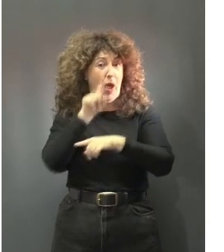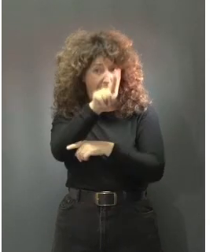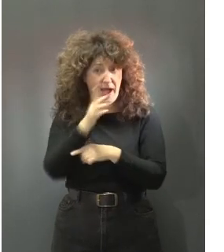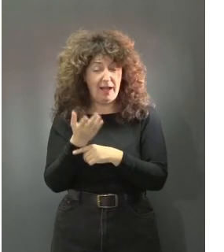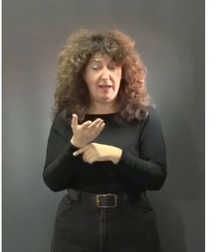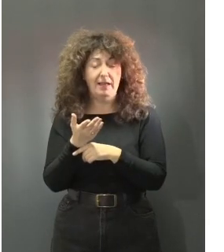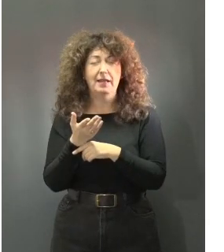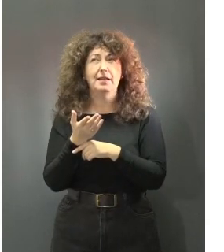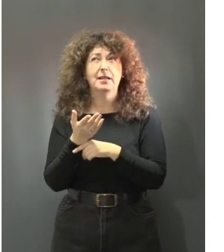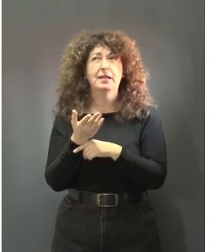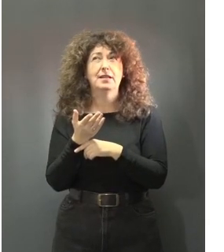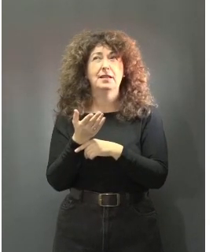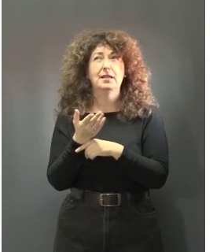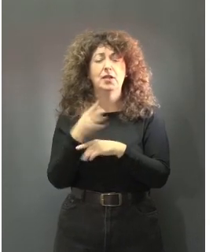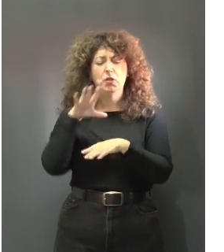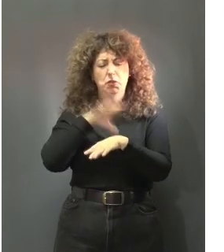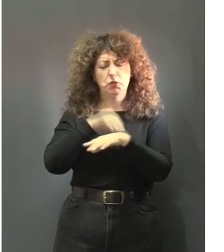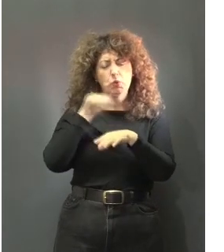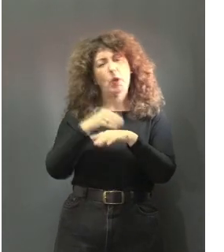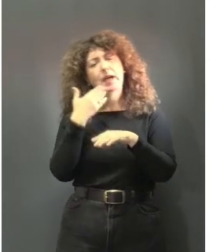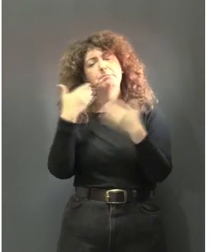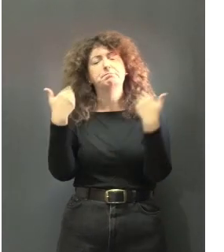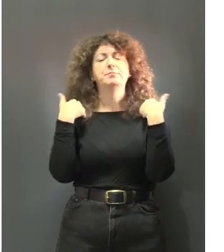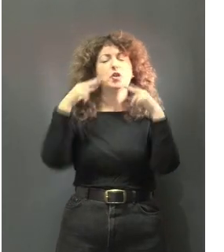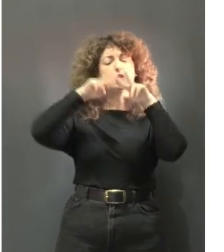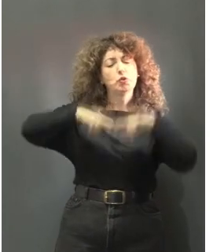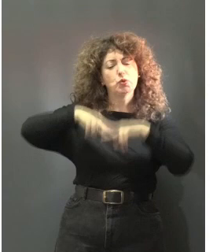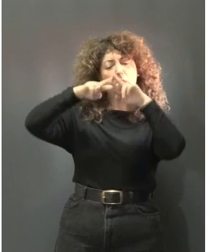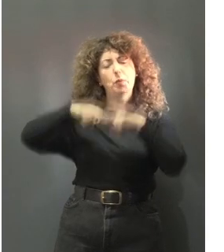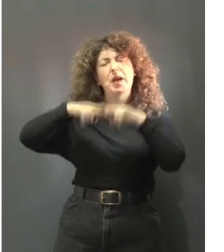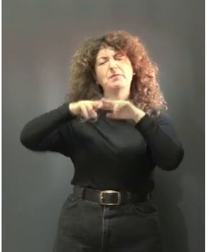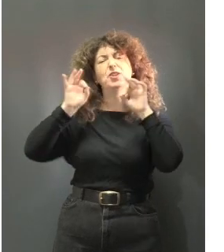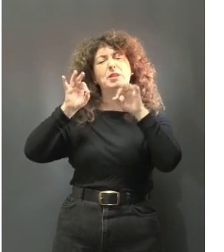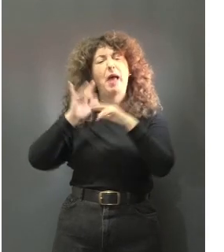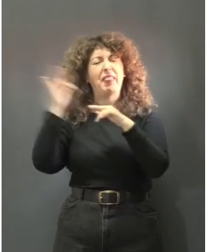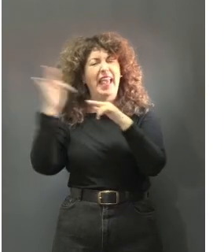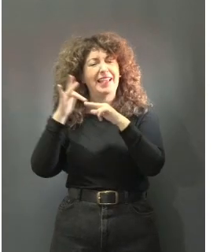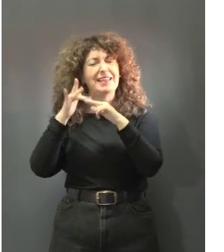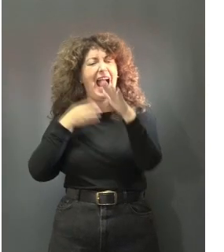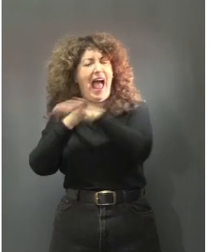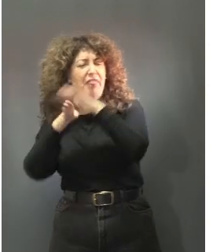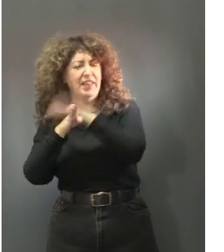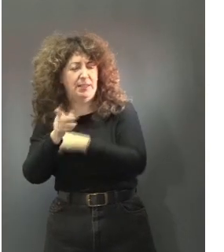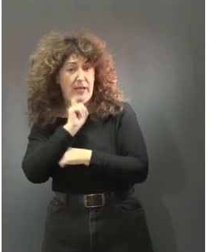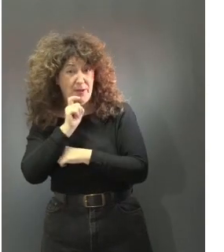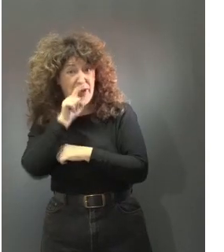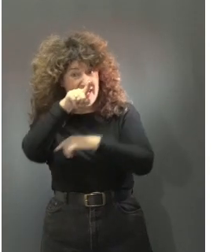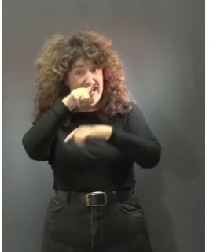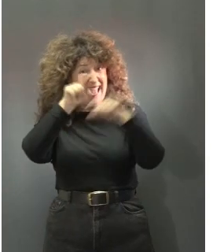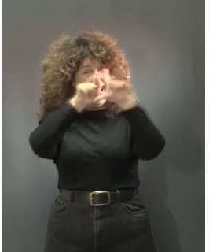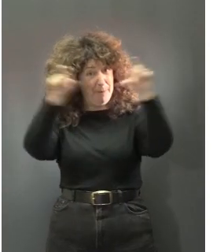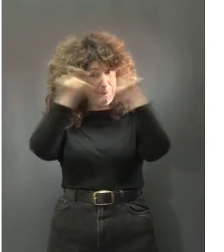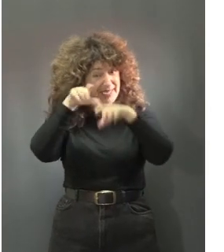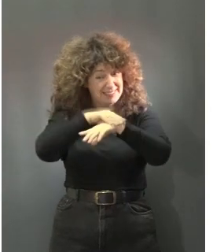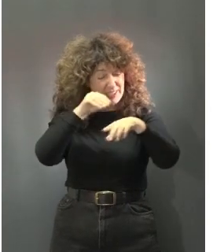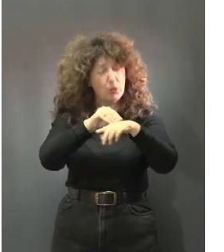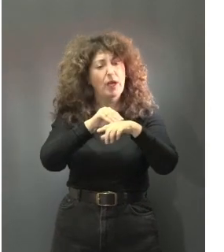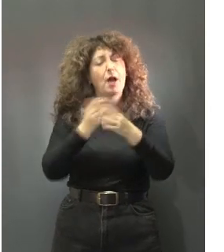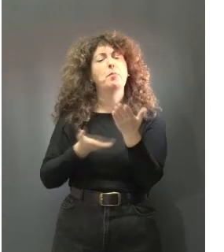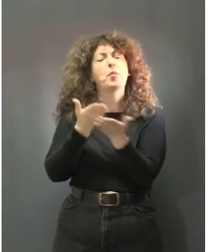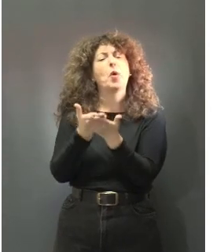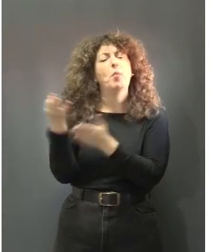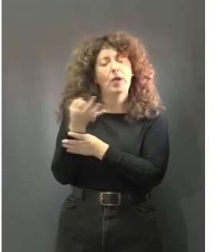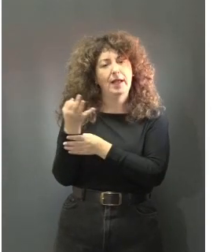de supervisión de la accesibilidad digital que está proponiendo que se sancione, que se